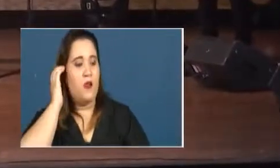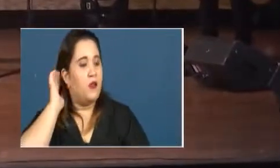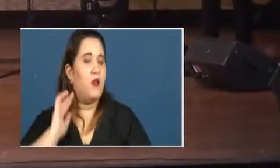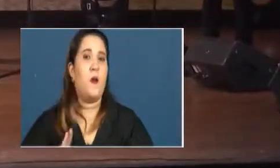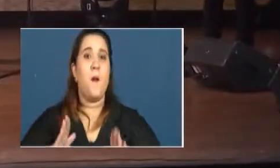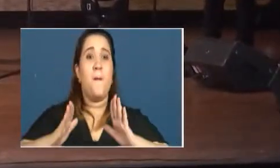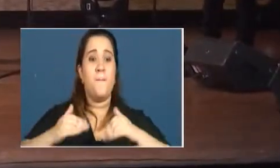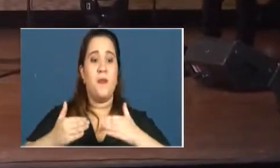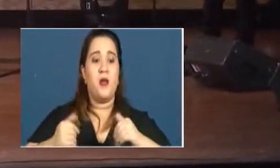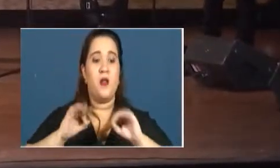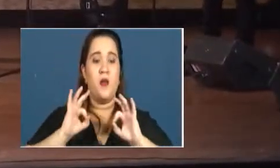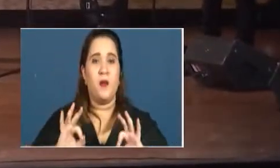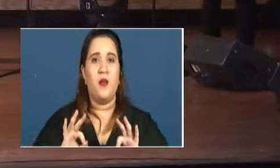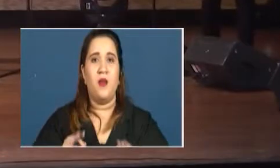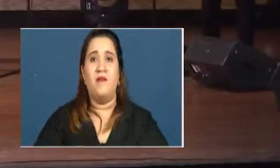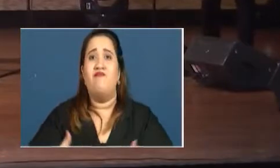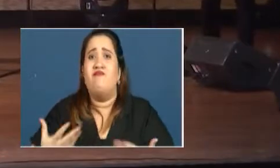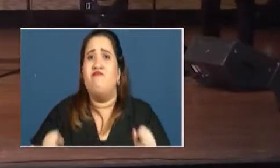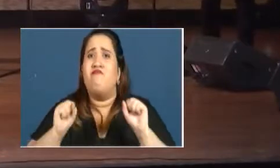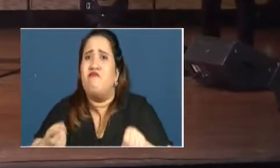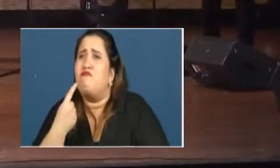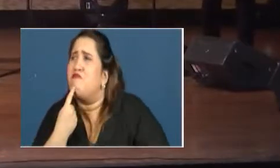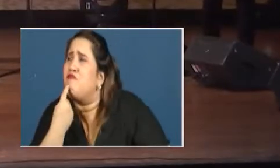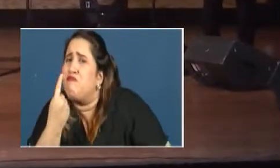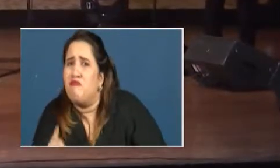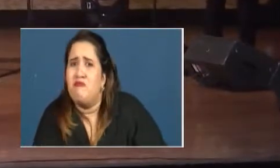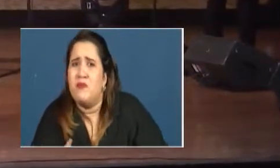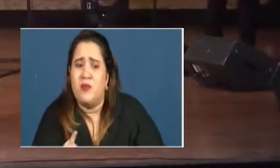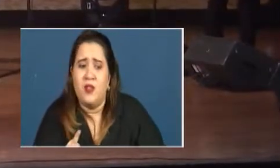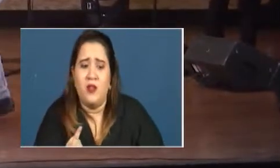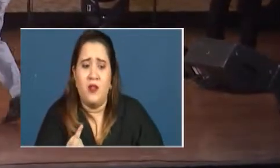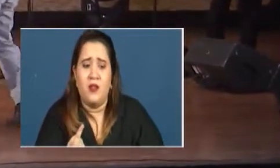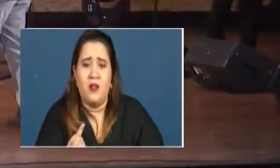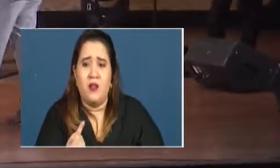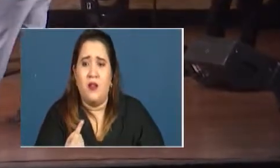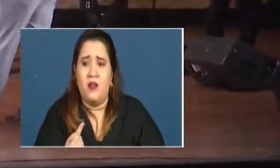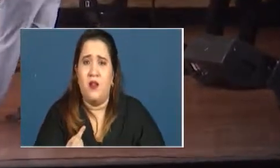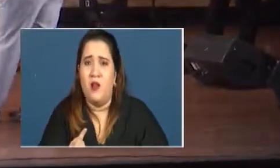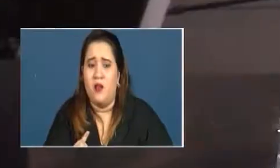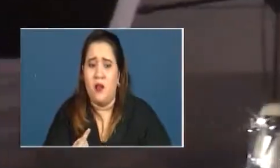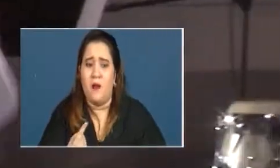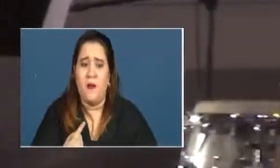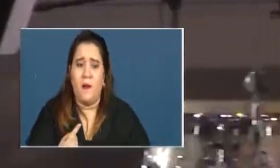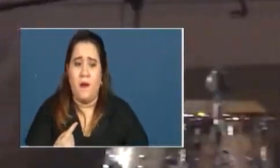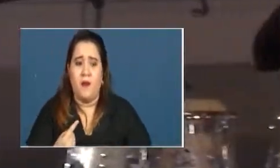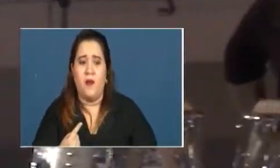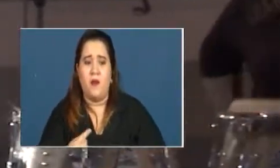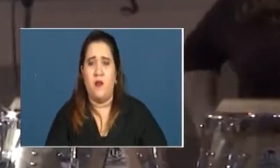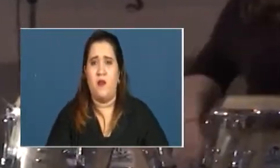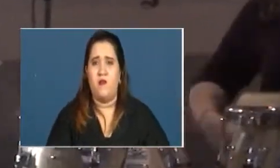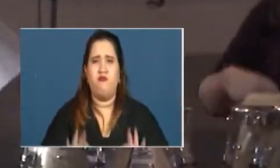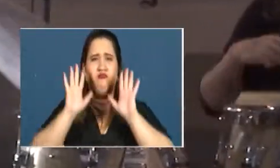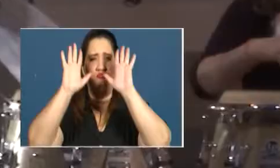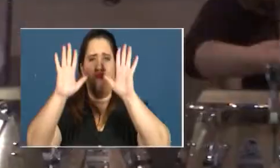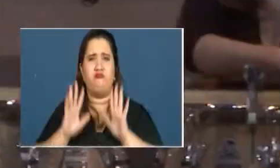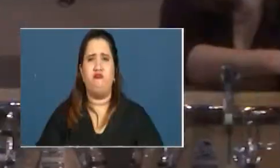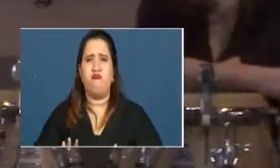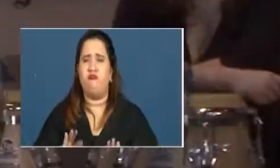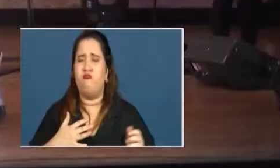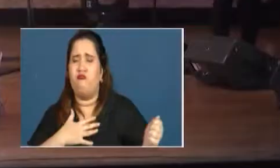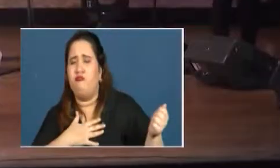Panamá, ¿qué les puedo decir? Yo hice mi calistenia, hice mis ejercicios, ya